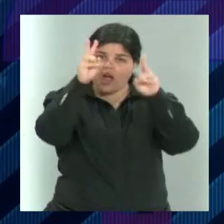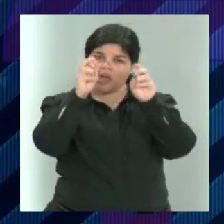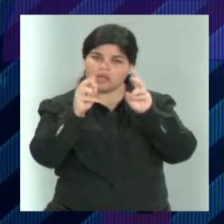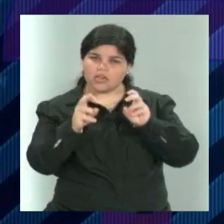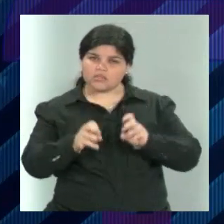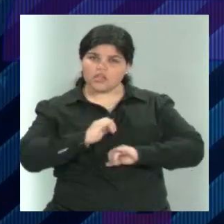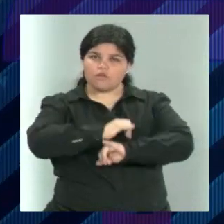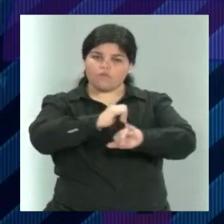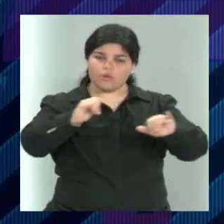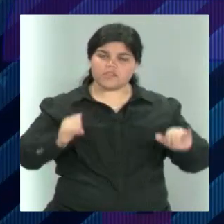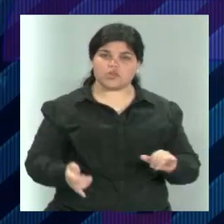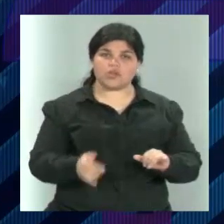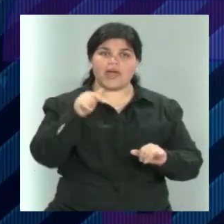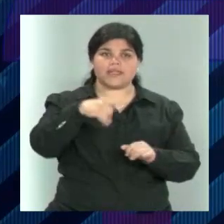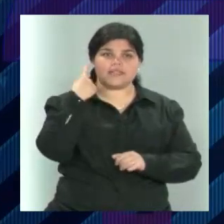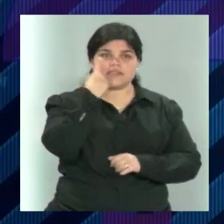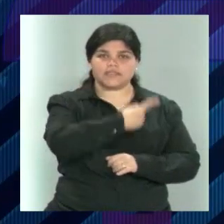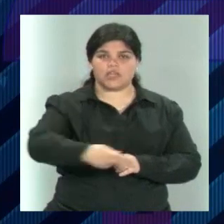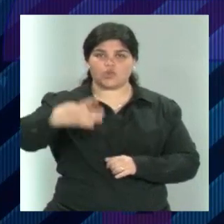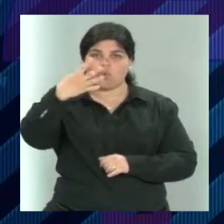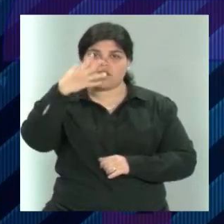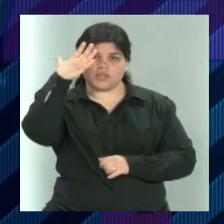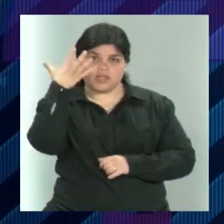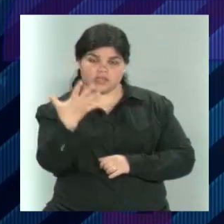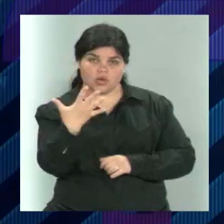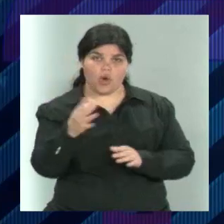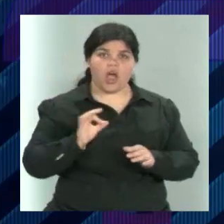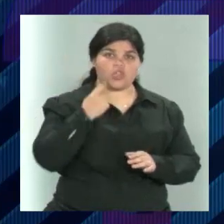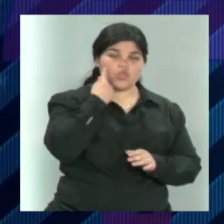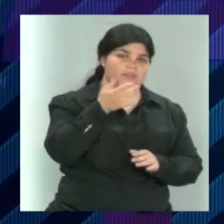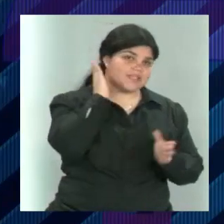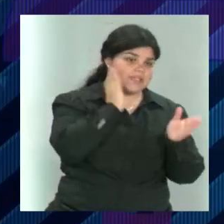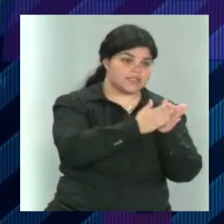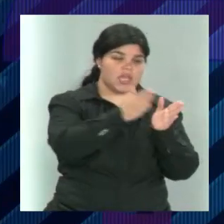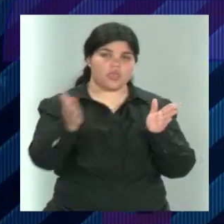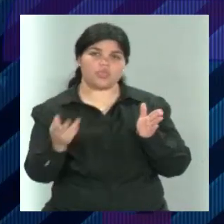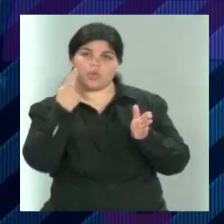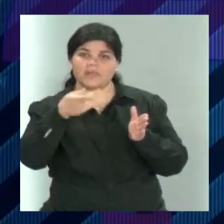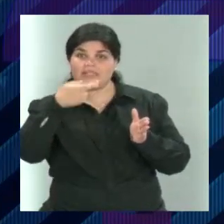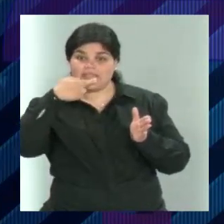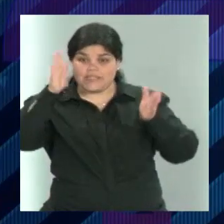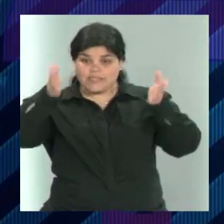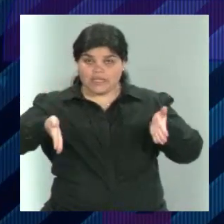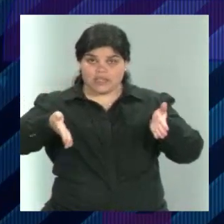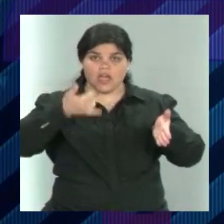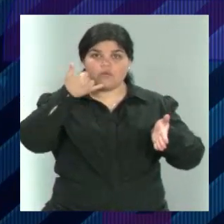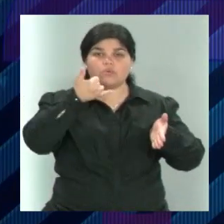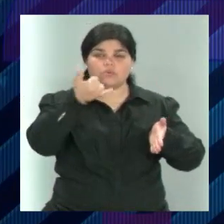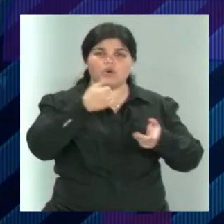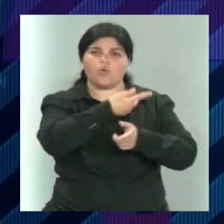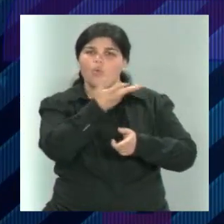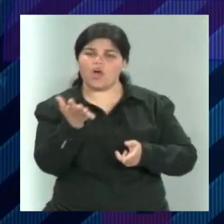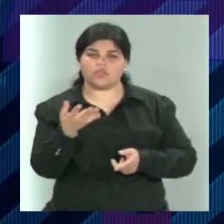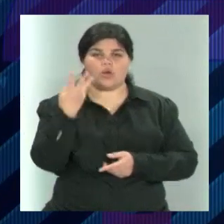información recibida a través de la línea 145 durante los años 2016 y 2017. En este periodo, la Protex